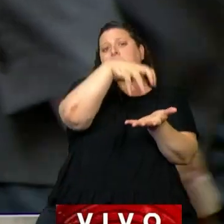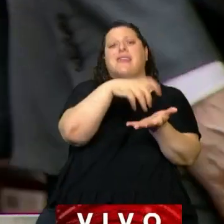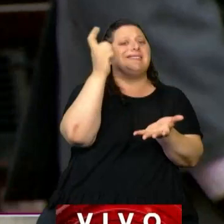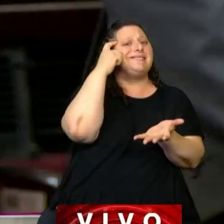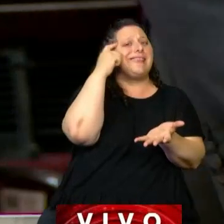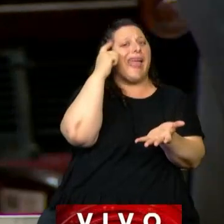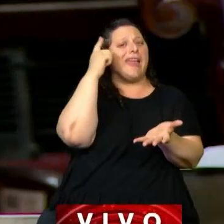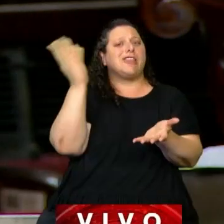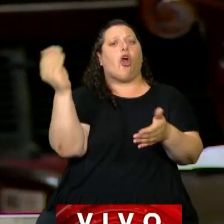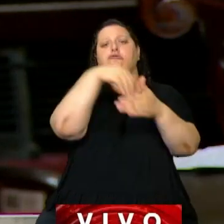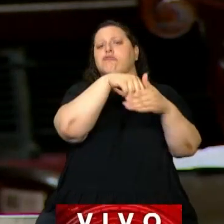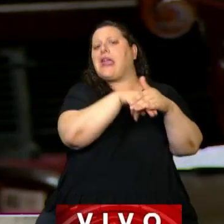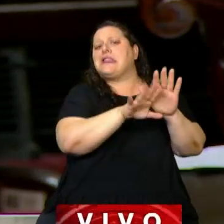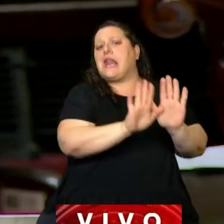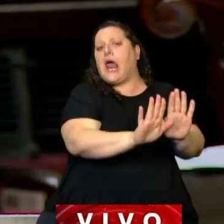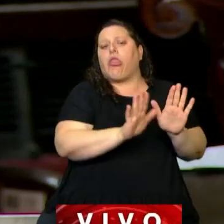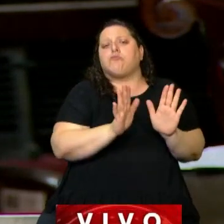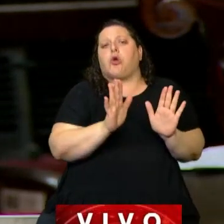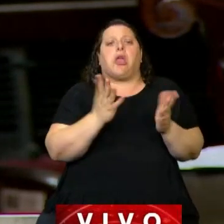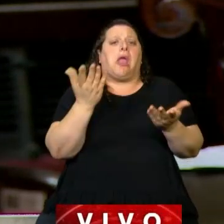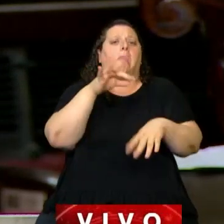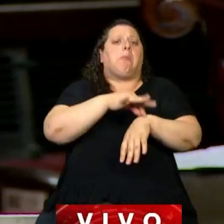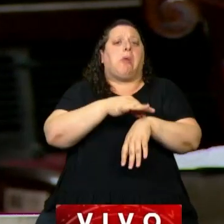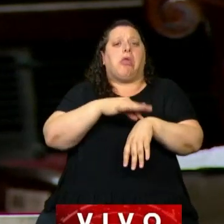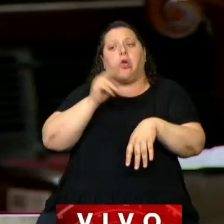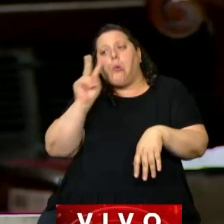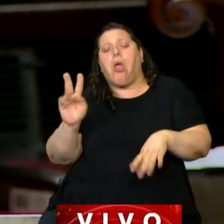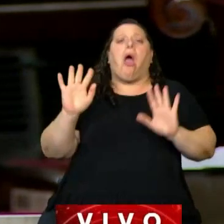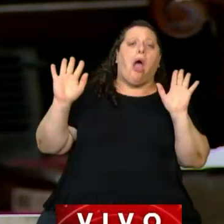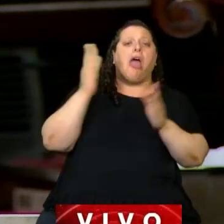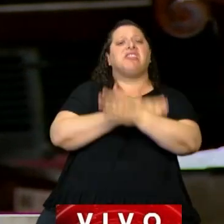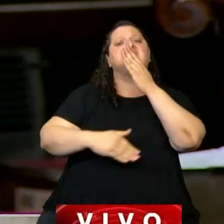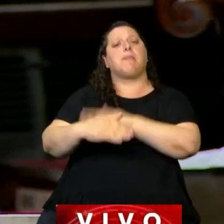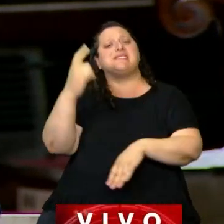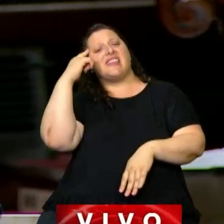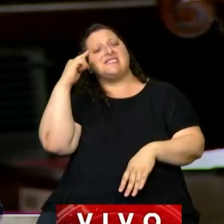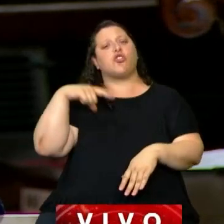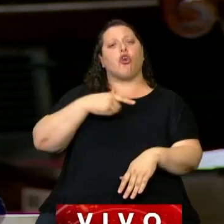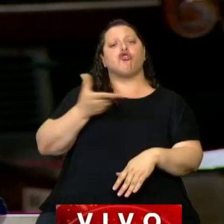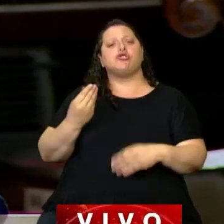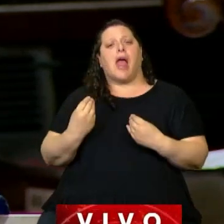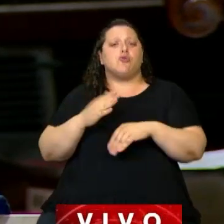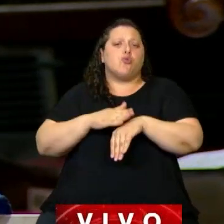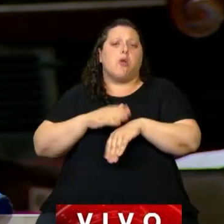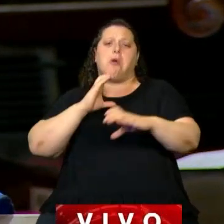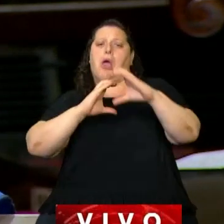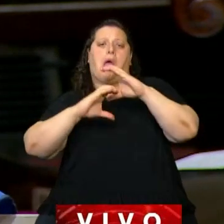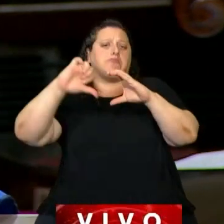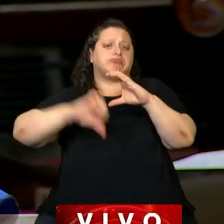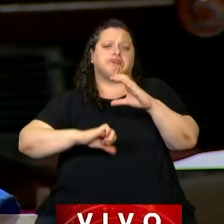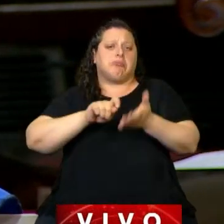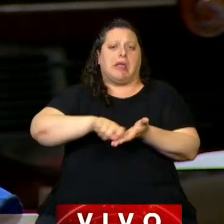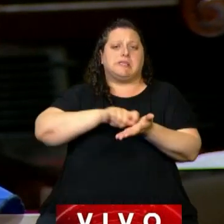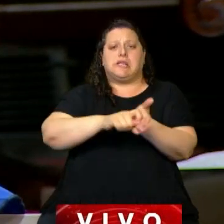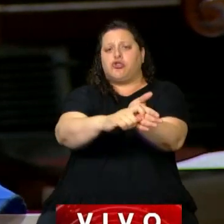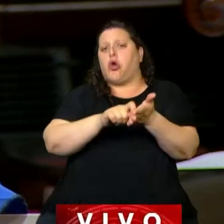porque simplemente los médicos inferían que tenían discapacidad psicosocial, dado que no se podían comunicar por escrito.